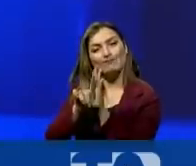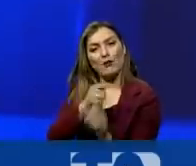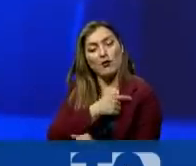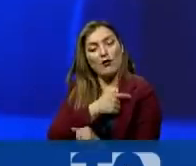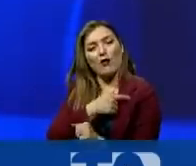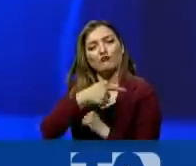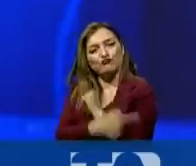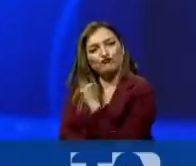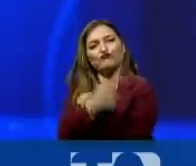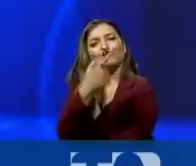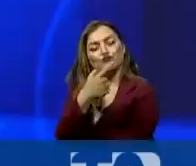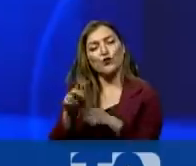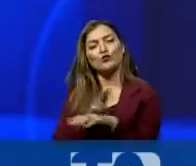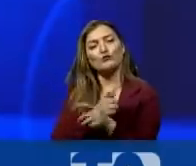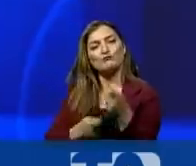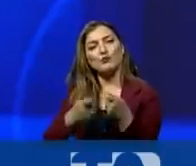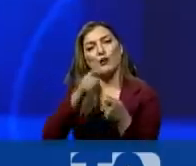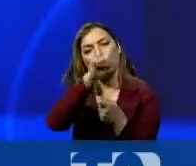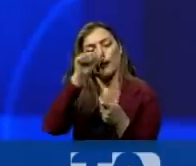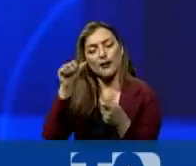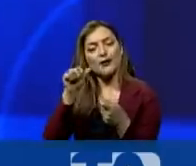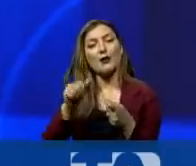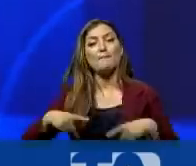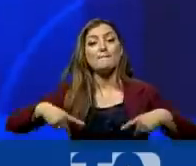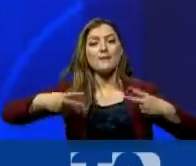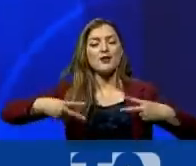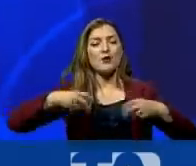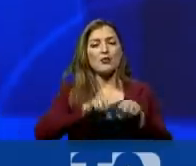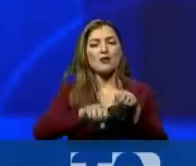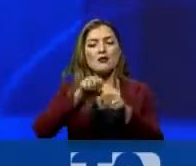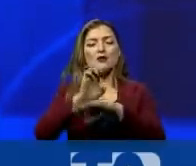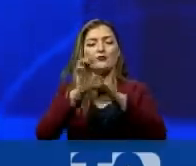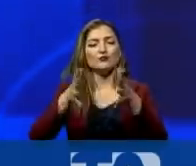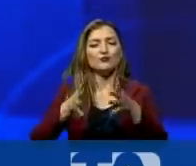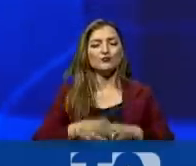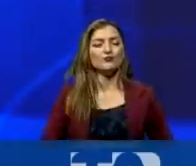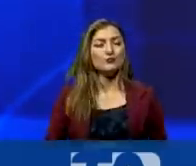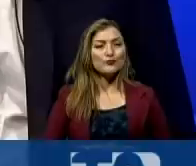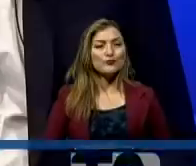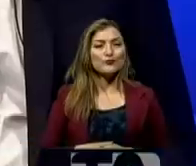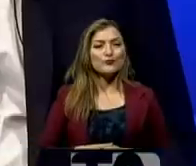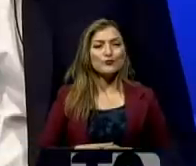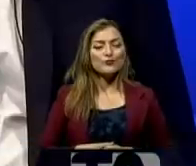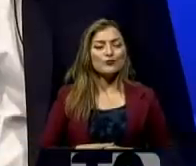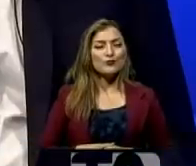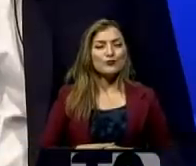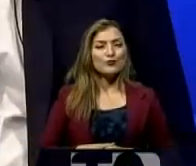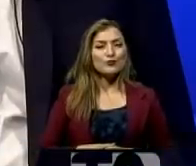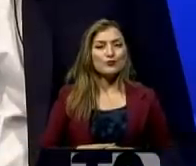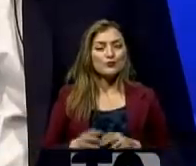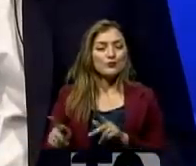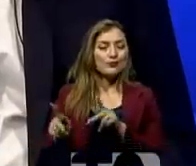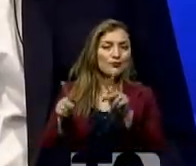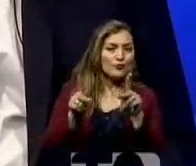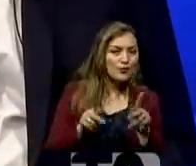contra todos ellos que usen el narcotráfico como forma de vida para dañar a todos los ecuatorianos este plan pudiera tener un eslabón